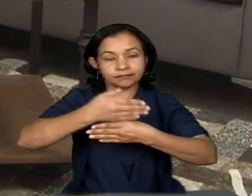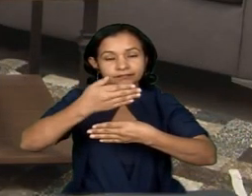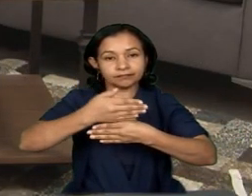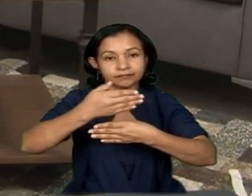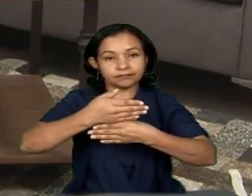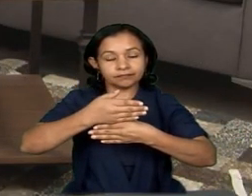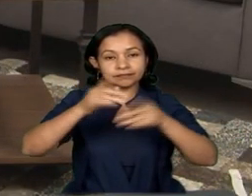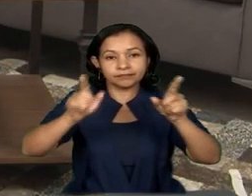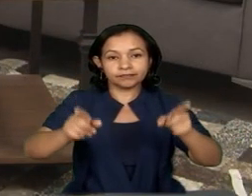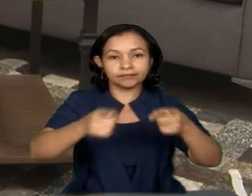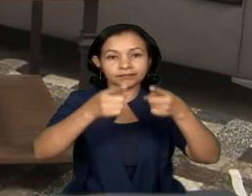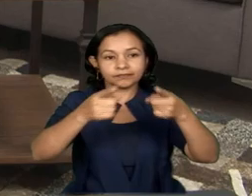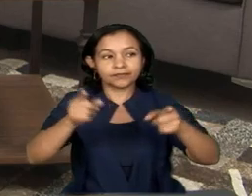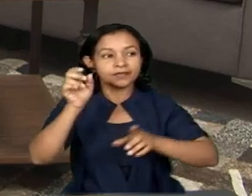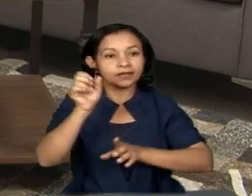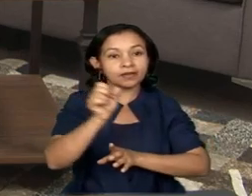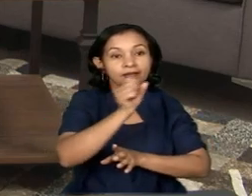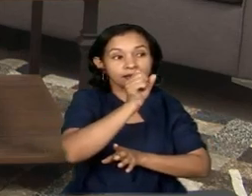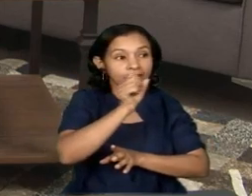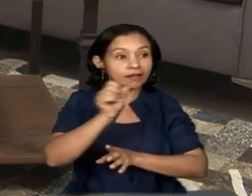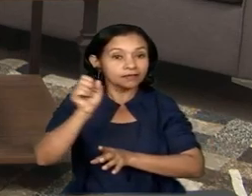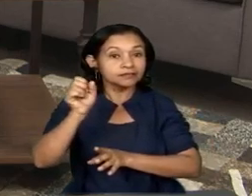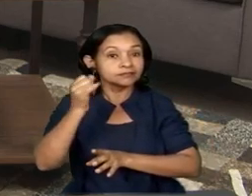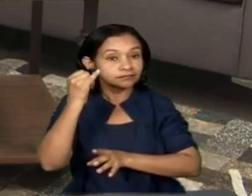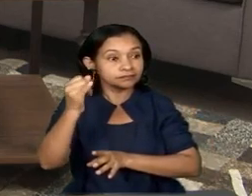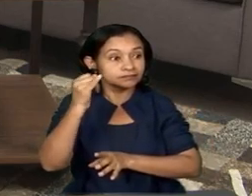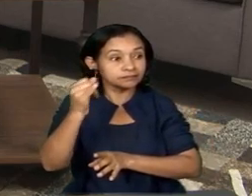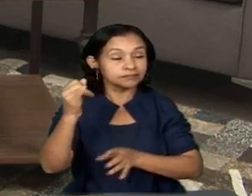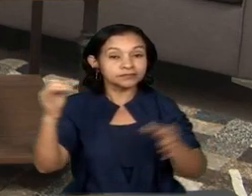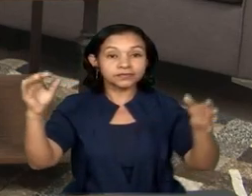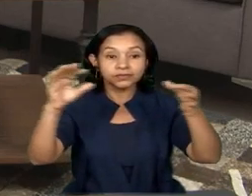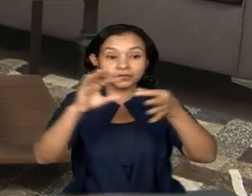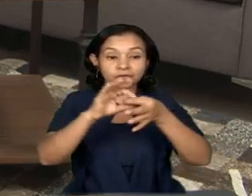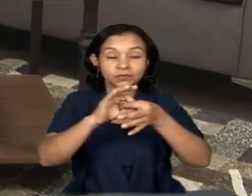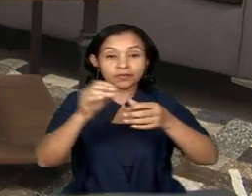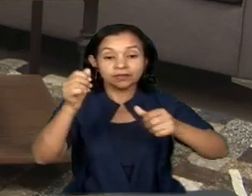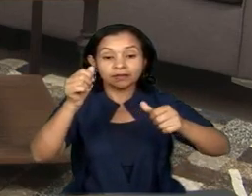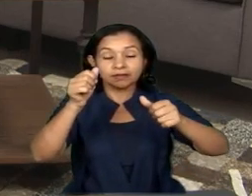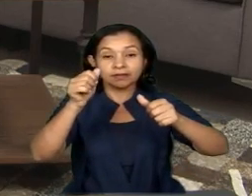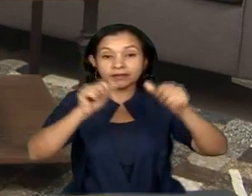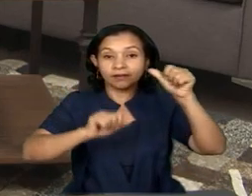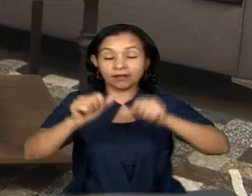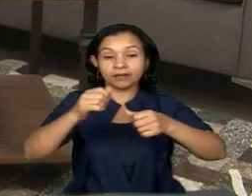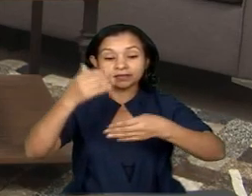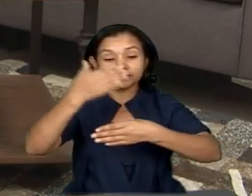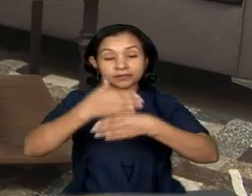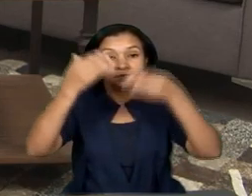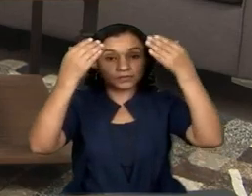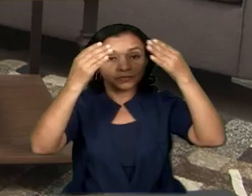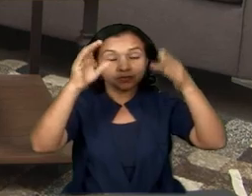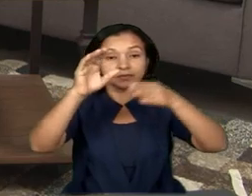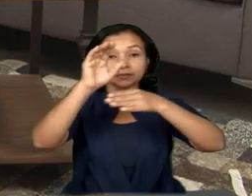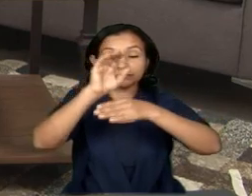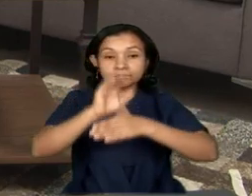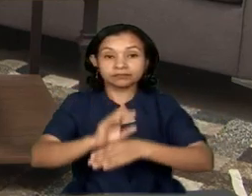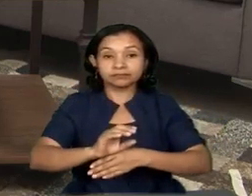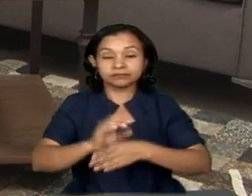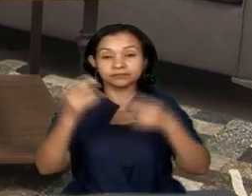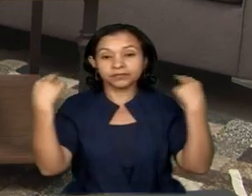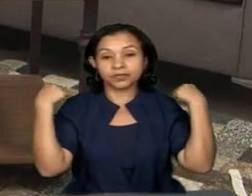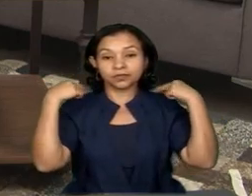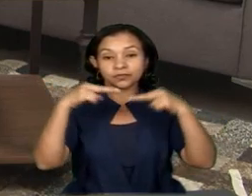de músicos, ya hay una orquesta. Parte de la arte, cultura y tradición ha sido el trabajo con el profesor